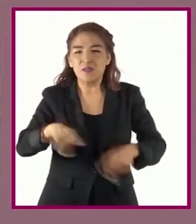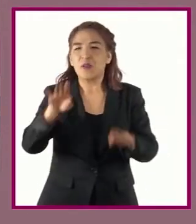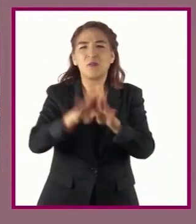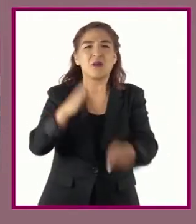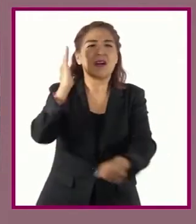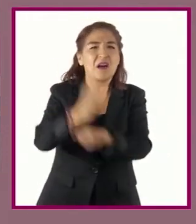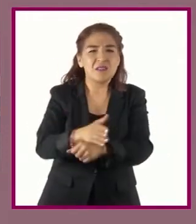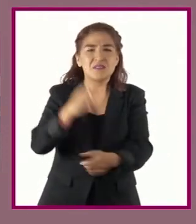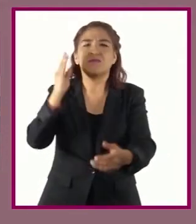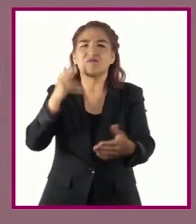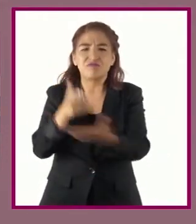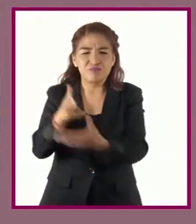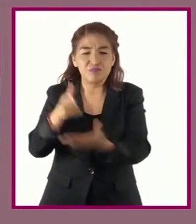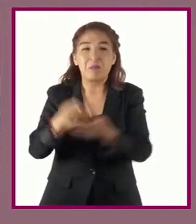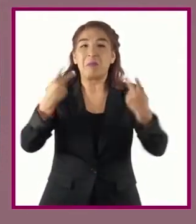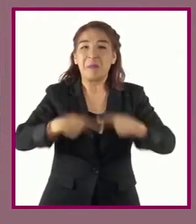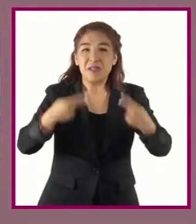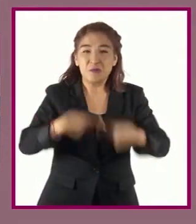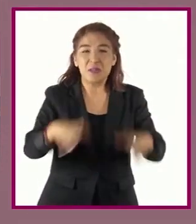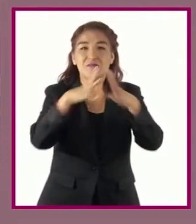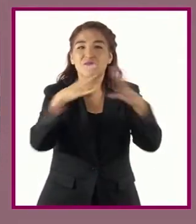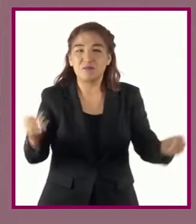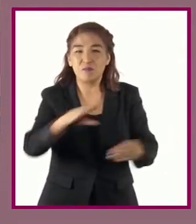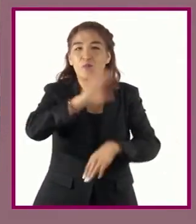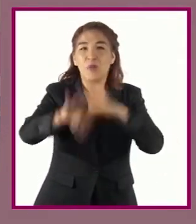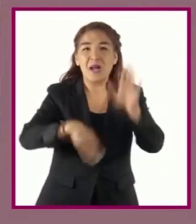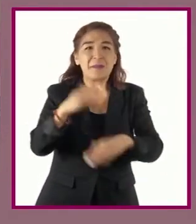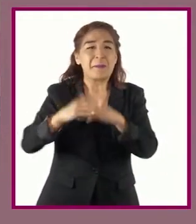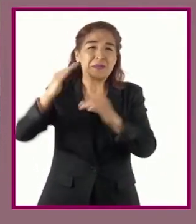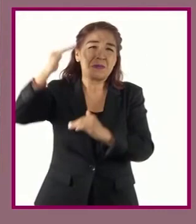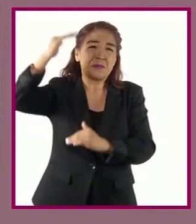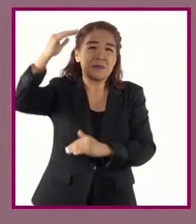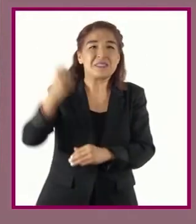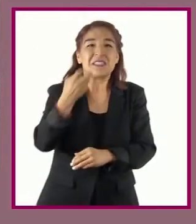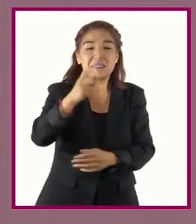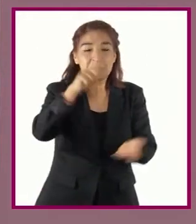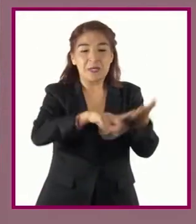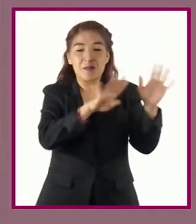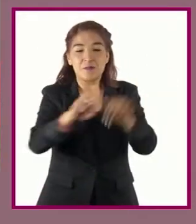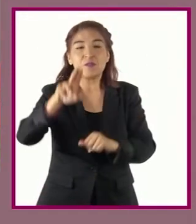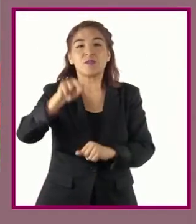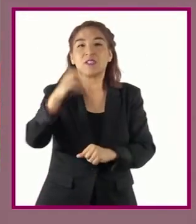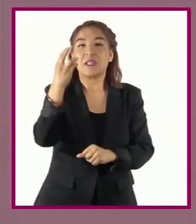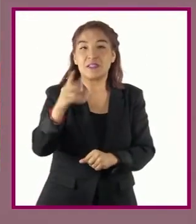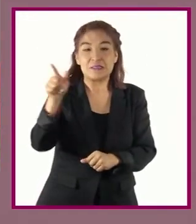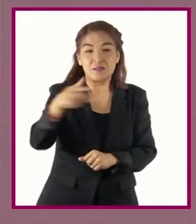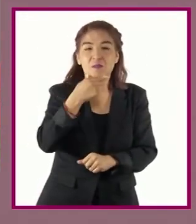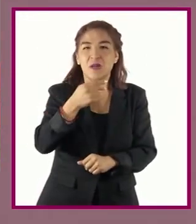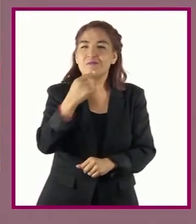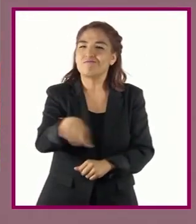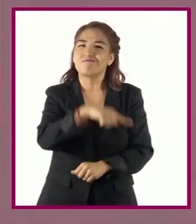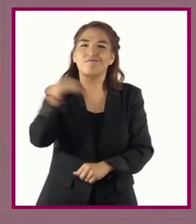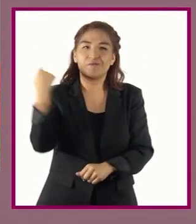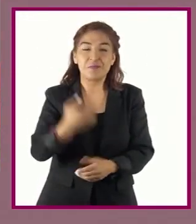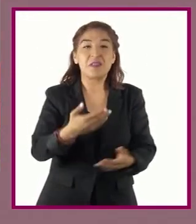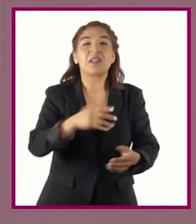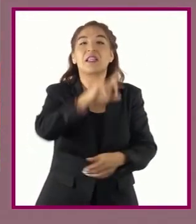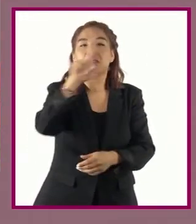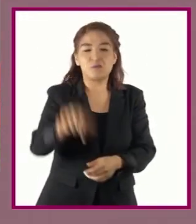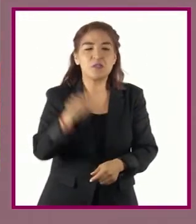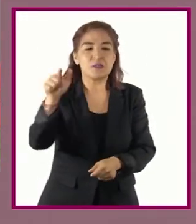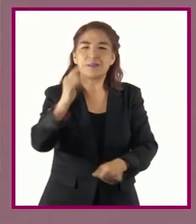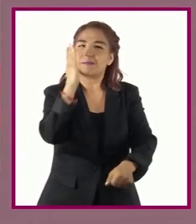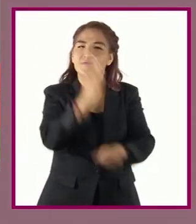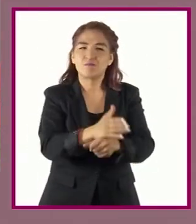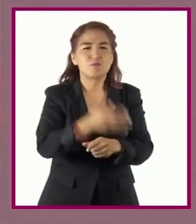aumentó el número de muertos y desaparecidos. En 1983, el gobierno de facto es derrocado y recientemente fue condenado por